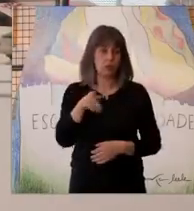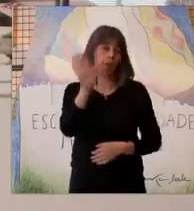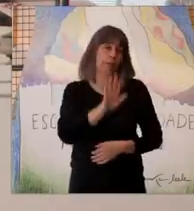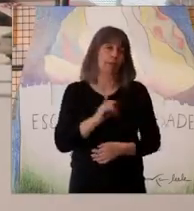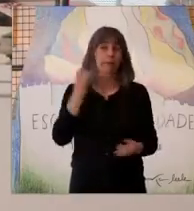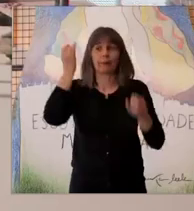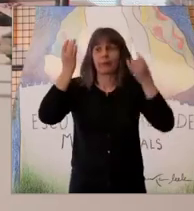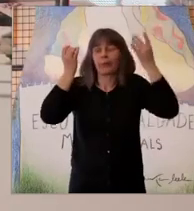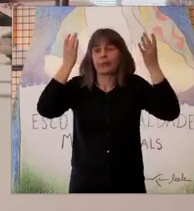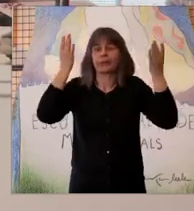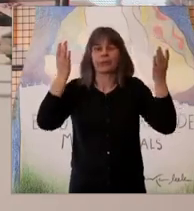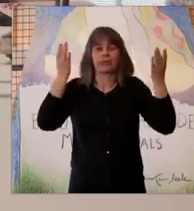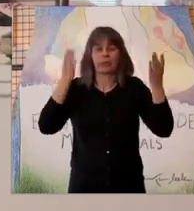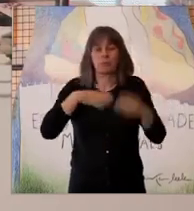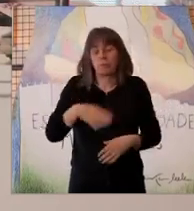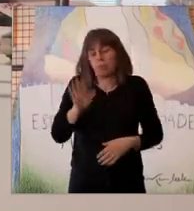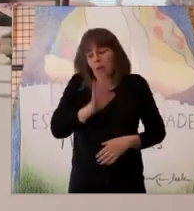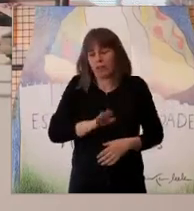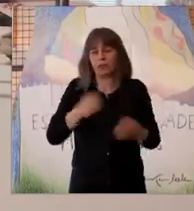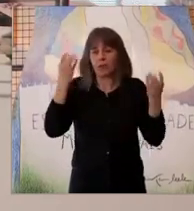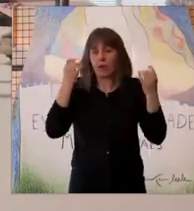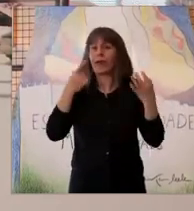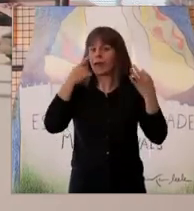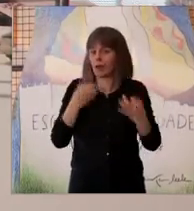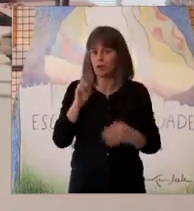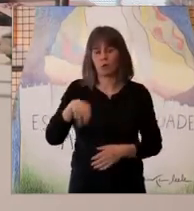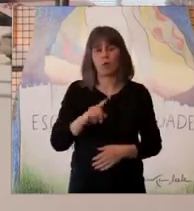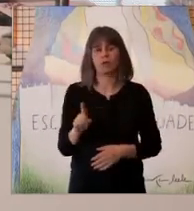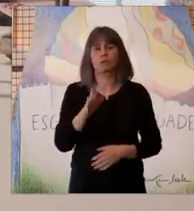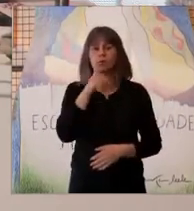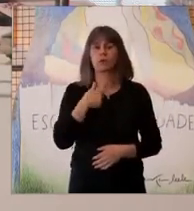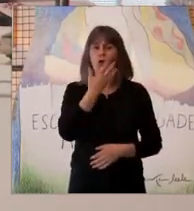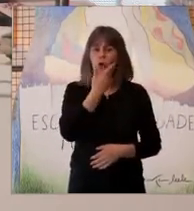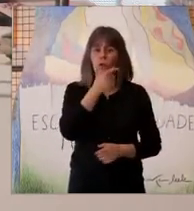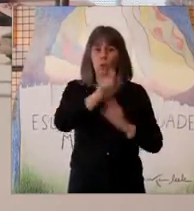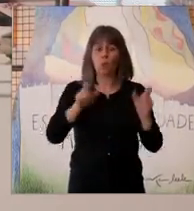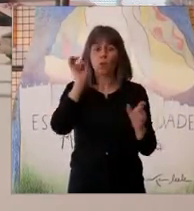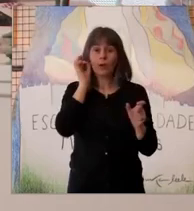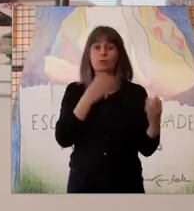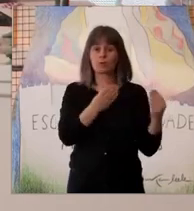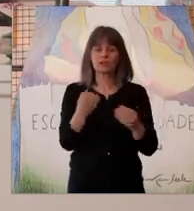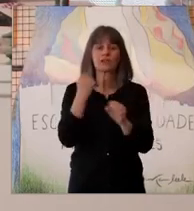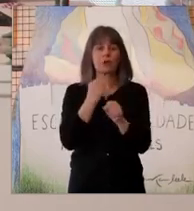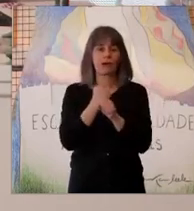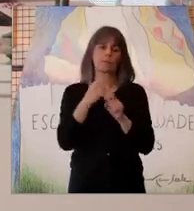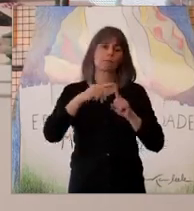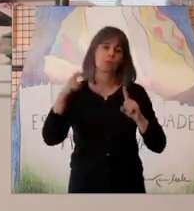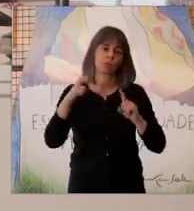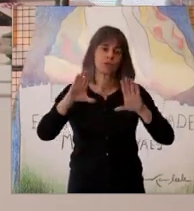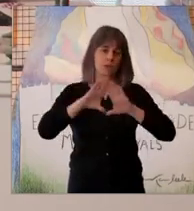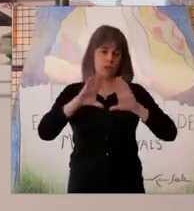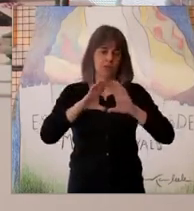permitidme así decir la palabra puede parecer una chorrada pero no lo es conozco a muchísimas mujeres que trabajan desde la perspectiva feminista